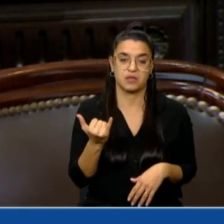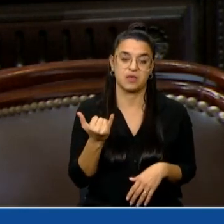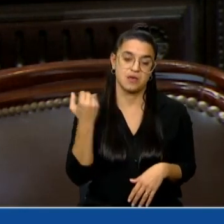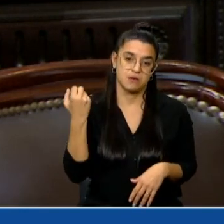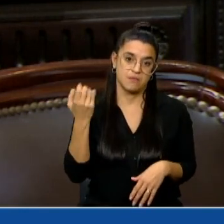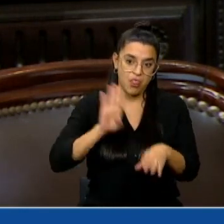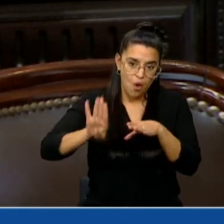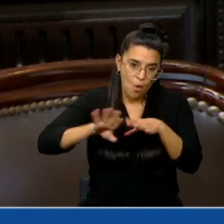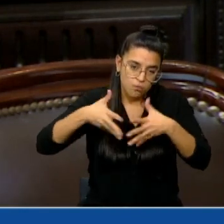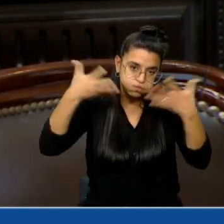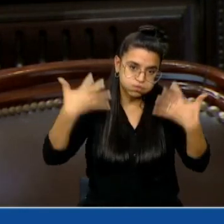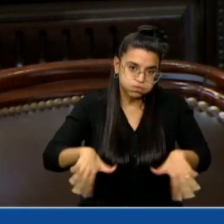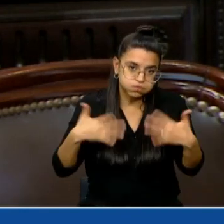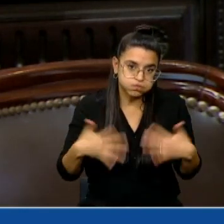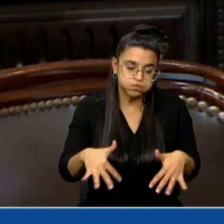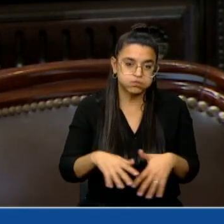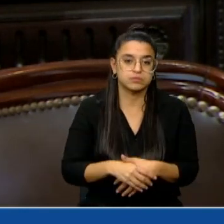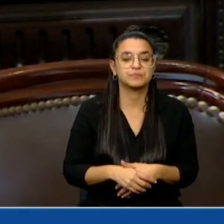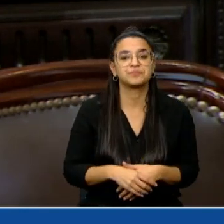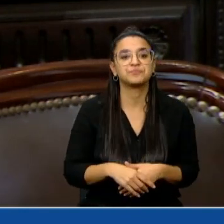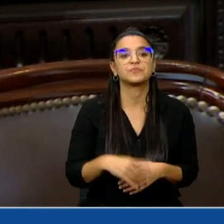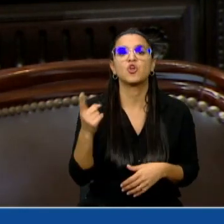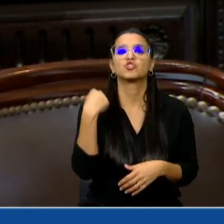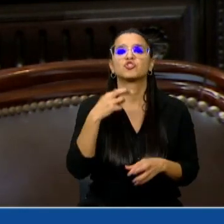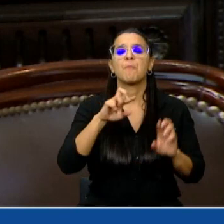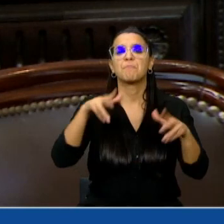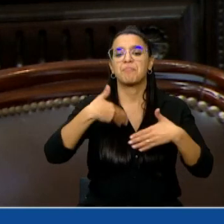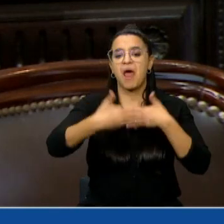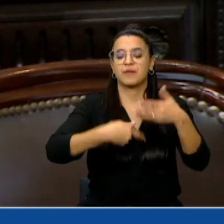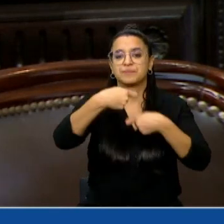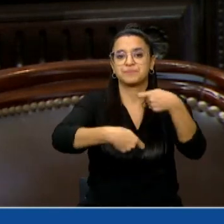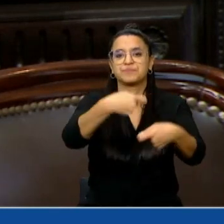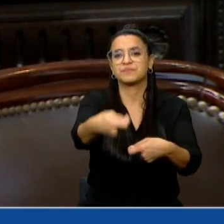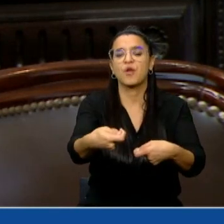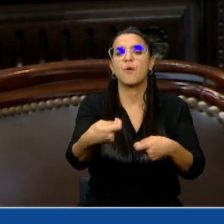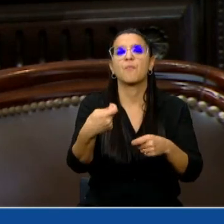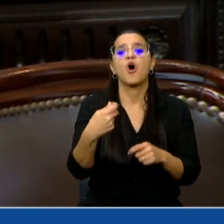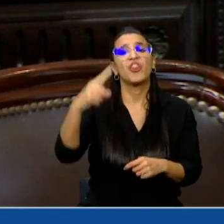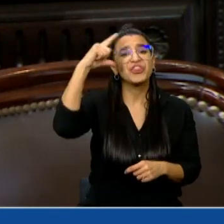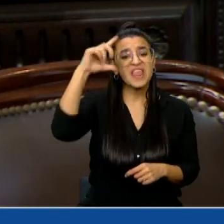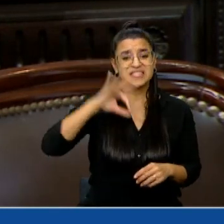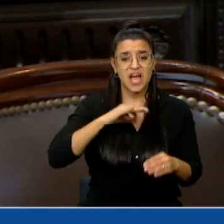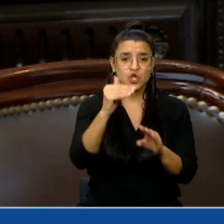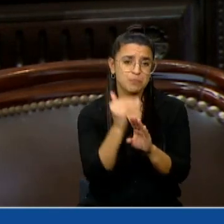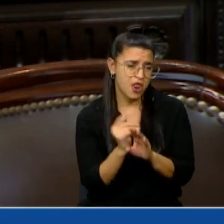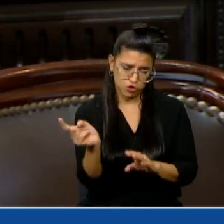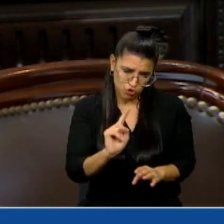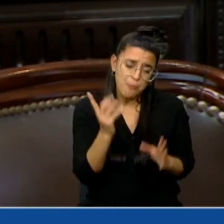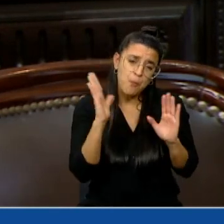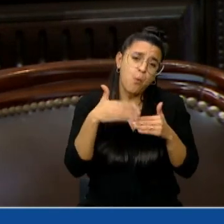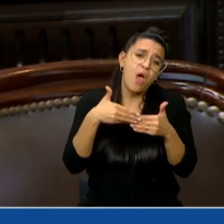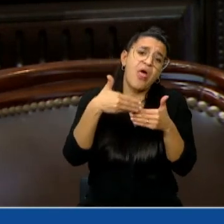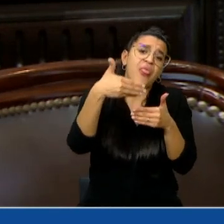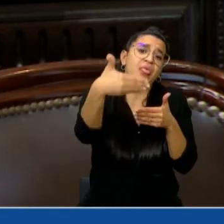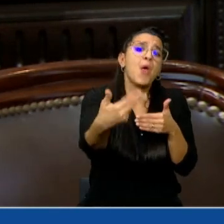importante y hemos extendido el plazo, que no va a ser inferior a 10 años, pero puede